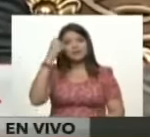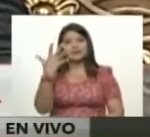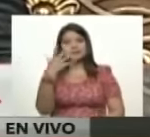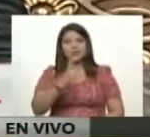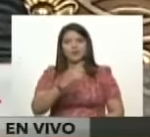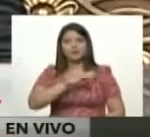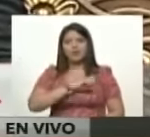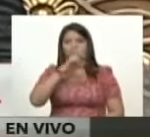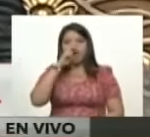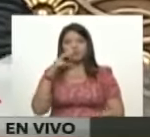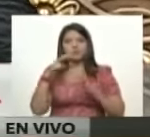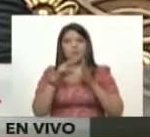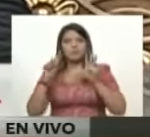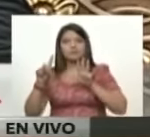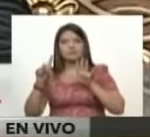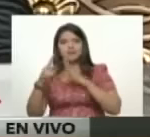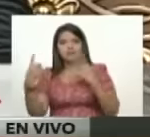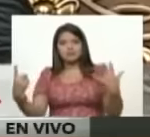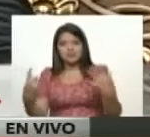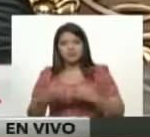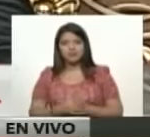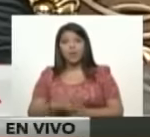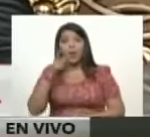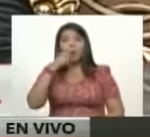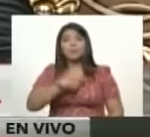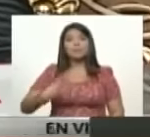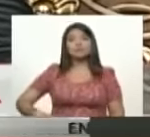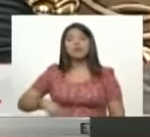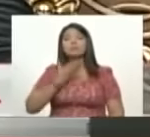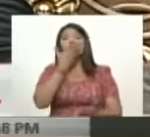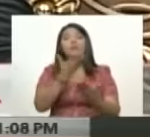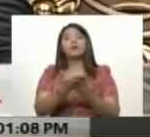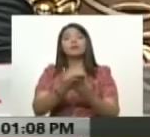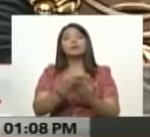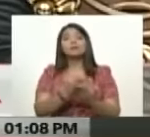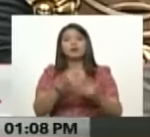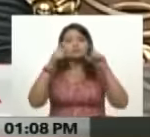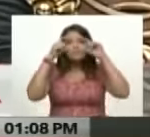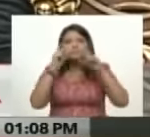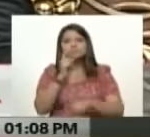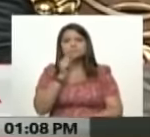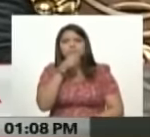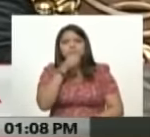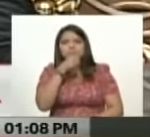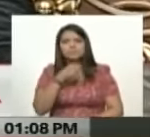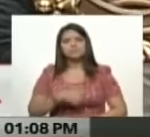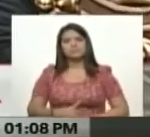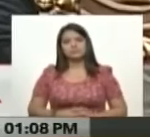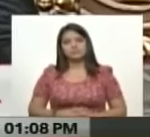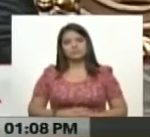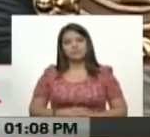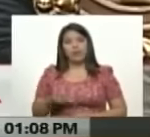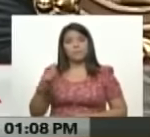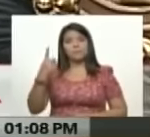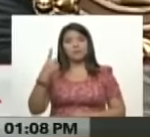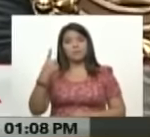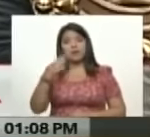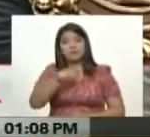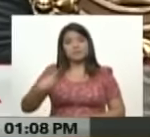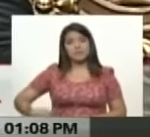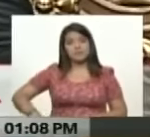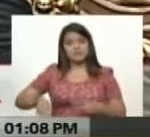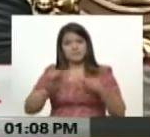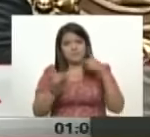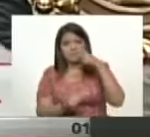2016. Como presidente, la propuesta del diputado Henry Ramos Alup. Como primer vicepresidente,